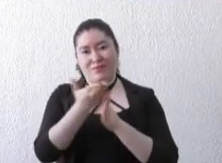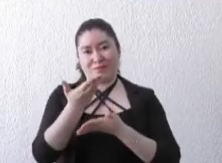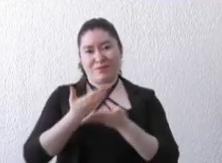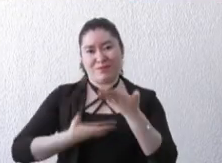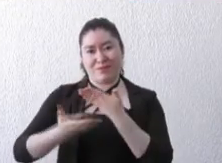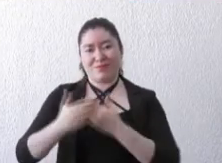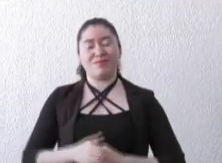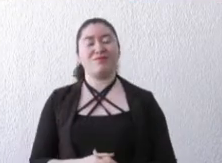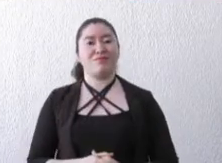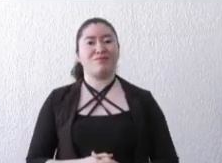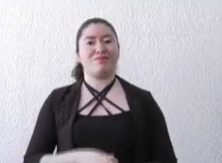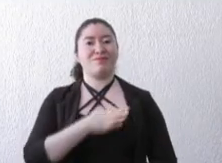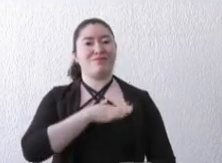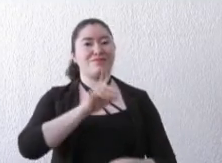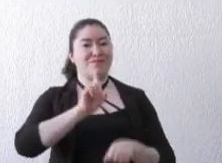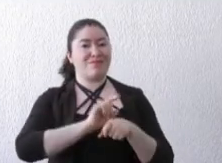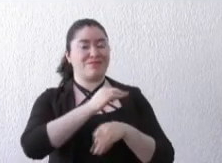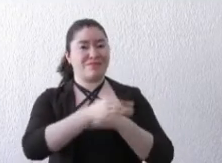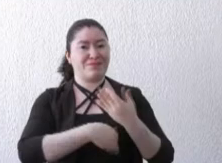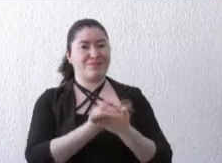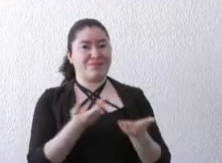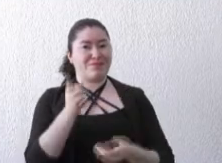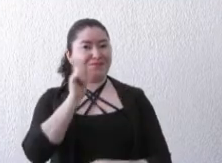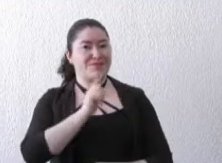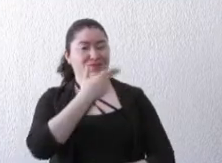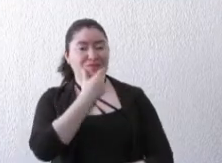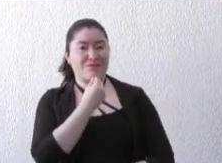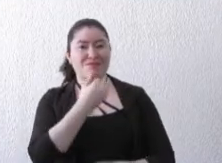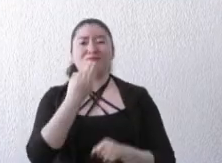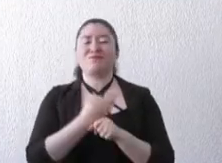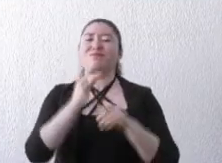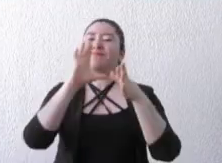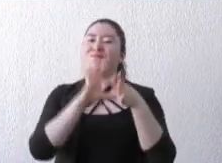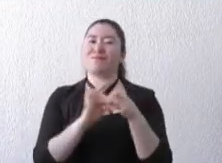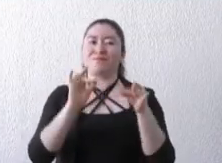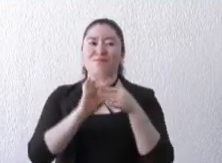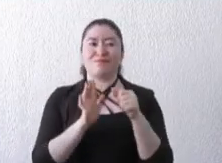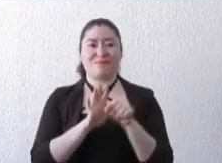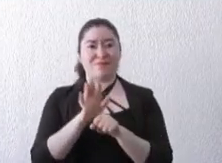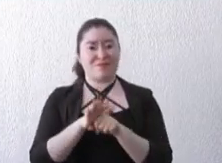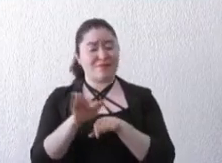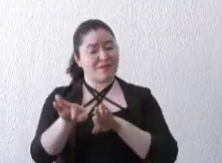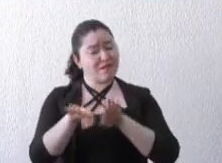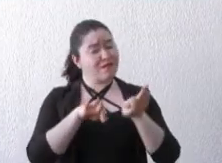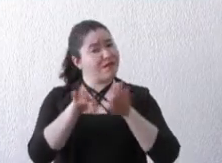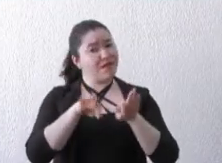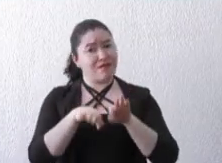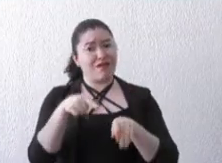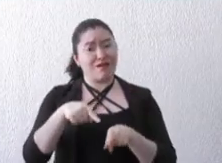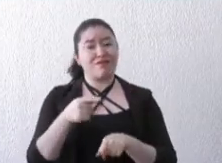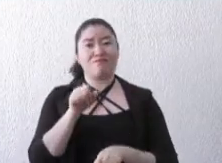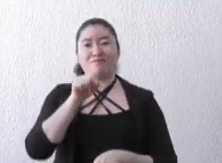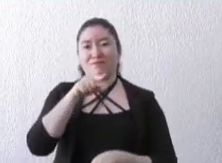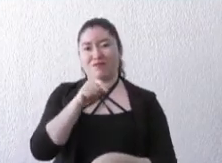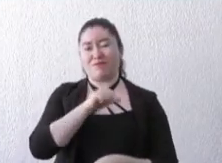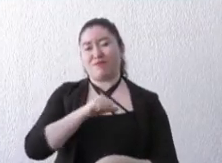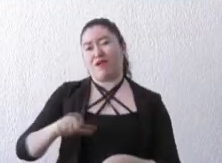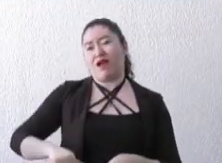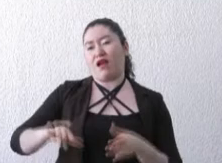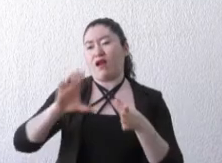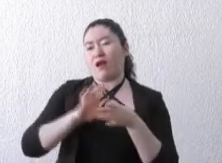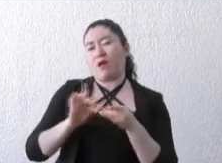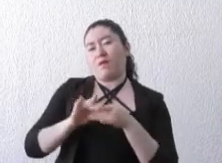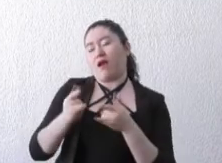Buenos días a todas y a todos. A continuación, una descripción de los trabajos. Ya hizo referencia el alcalde sobre la historia